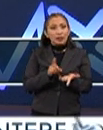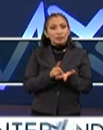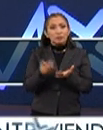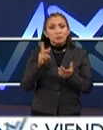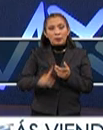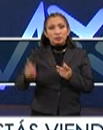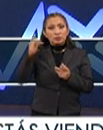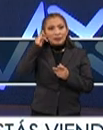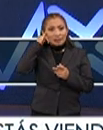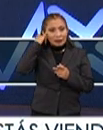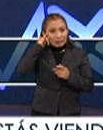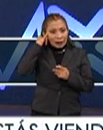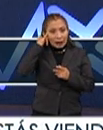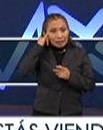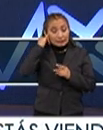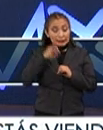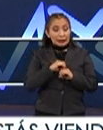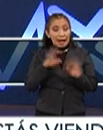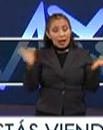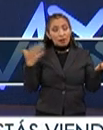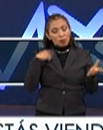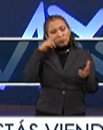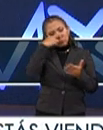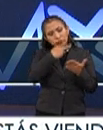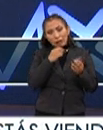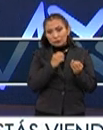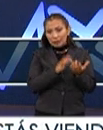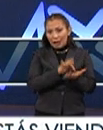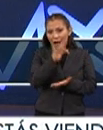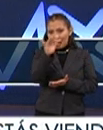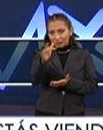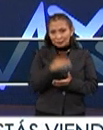de los Pueblos Indígenas. Y por supuesto lo estaremos revisando.